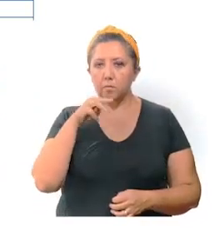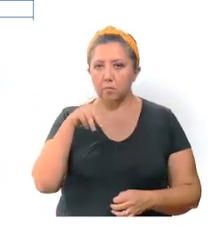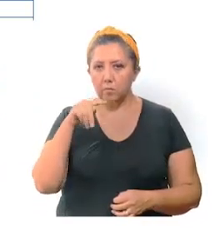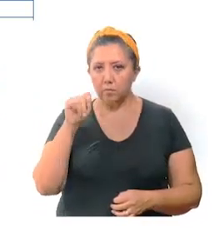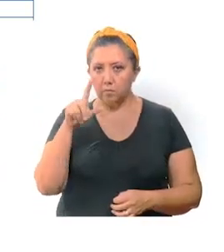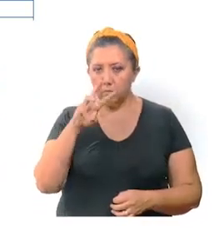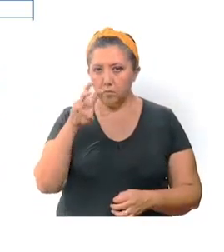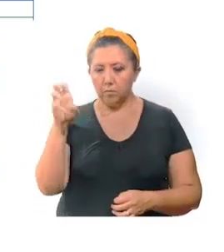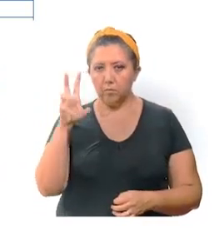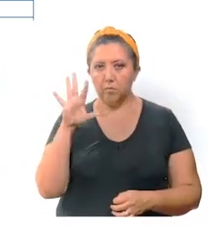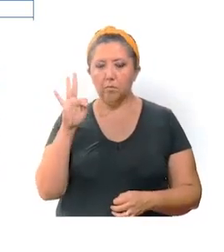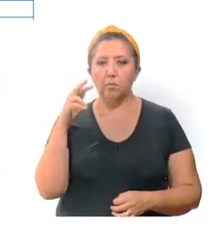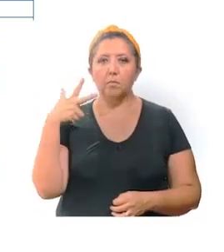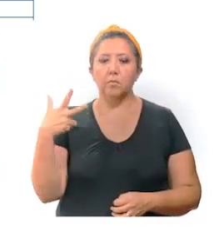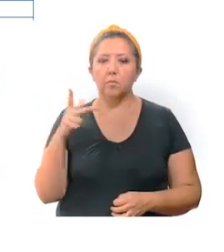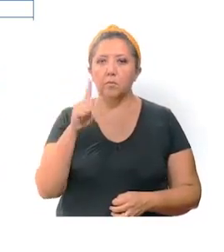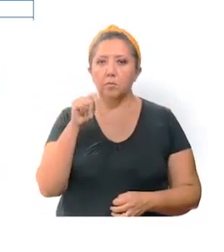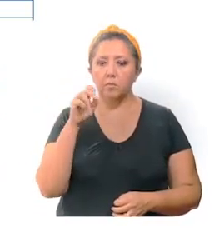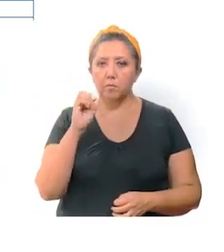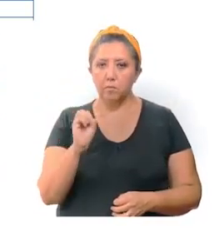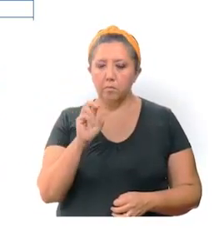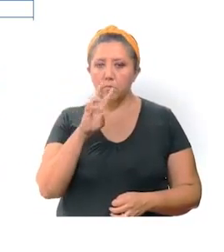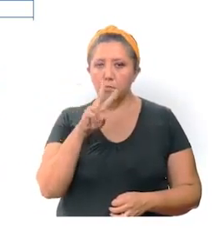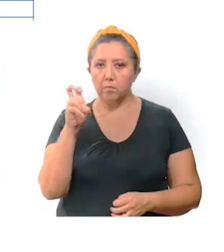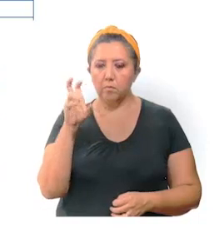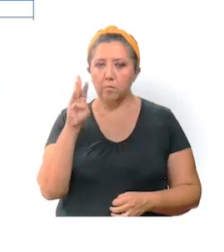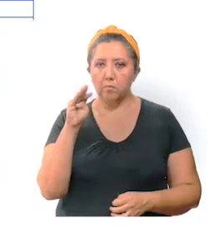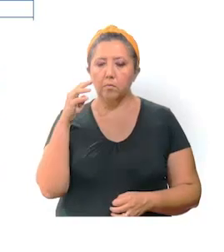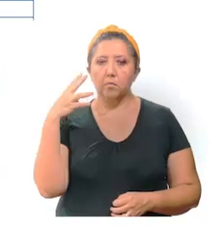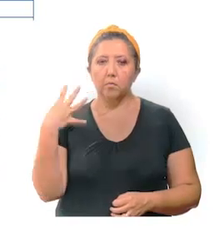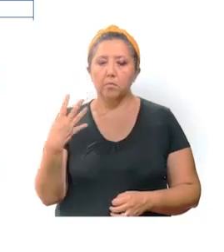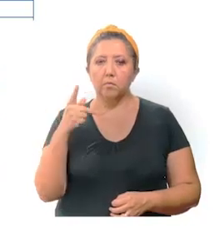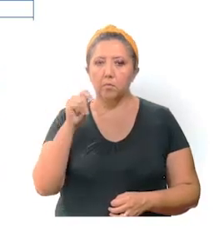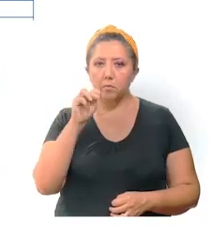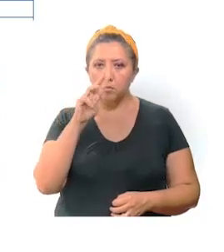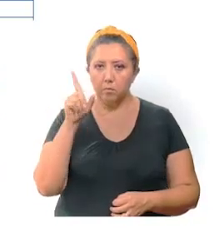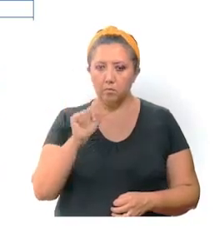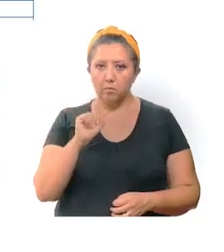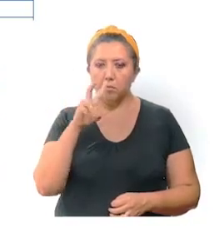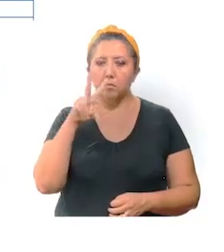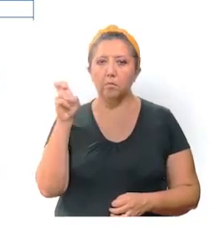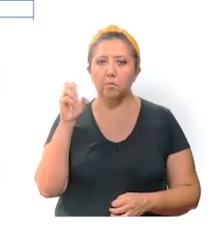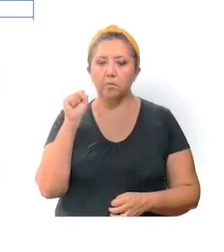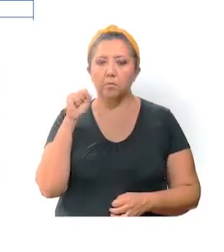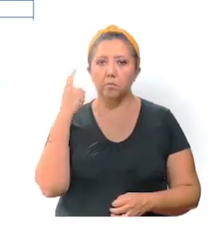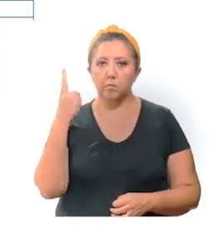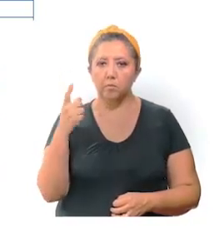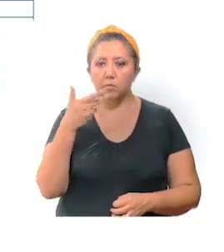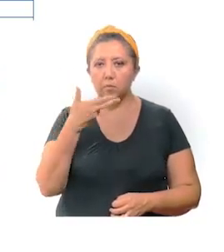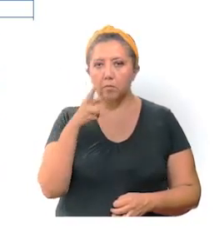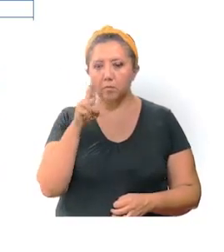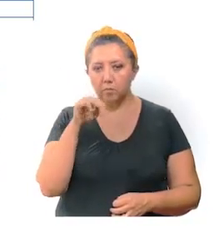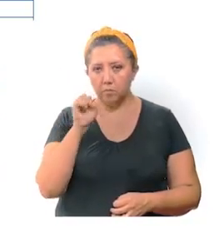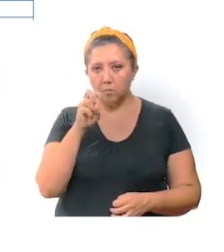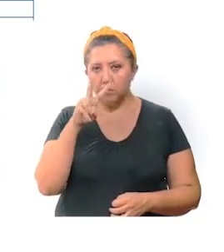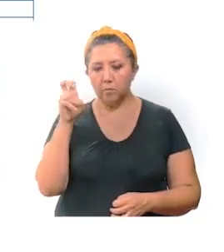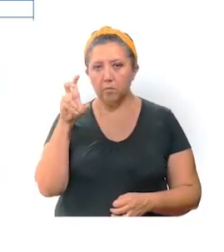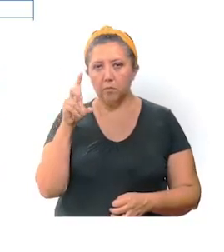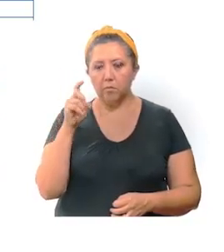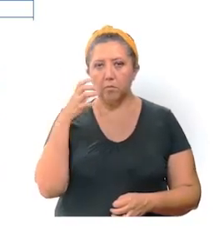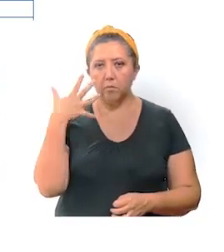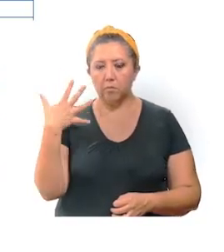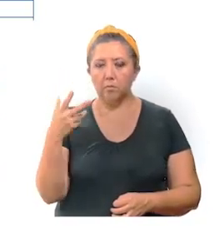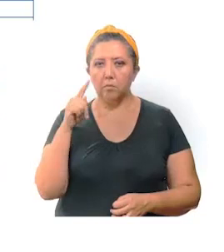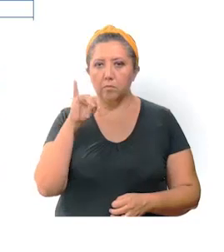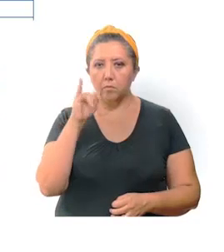Motul 348, Peto con 294, Temozón 261, Junucmá 235,